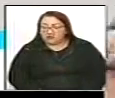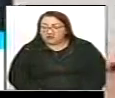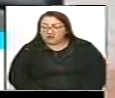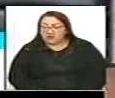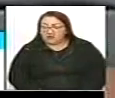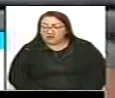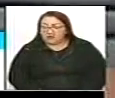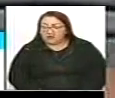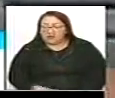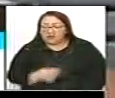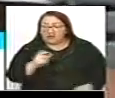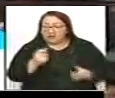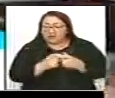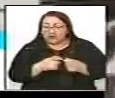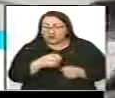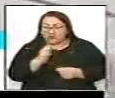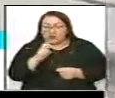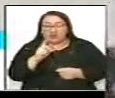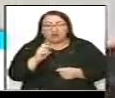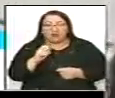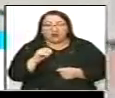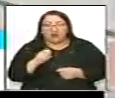Señor congresista Mundo del Águila Herrera,